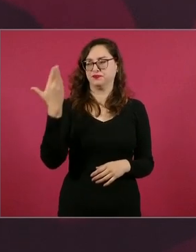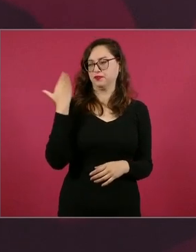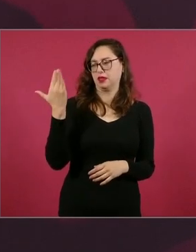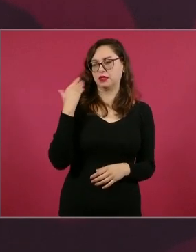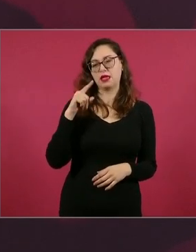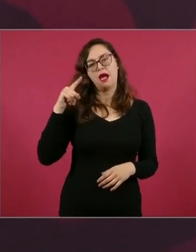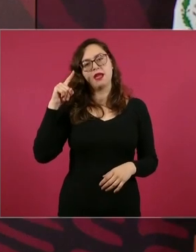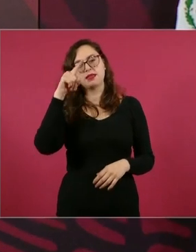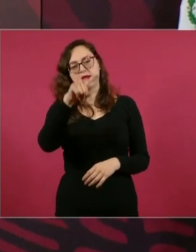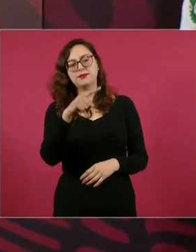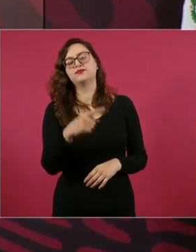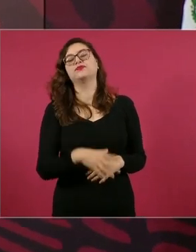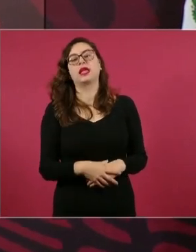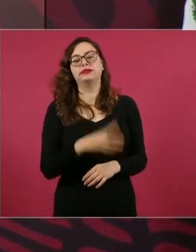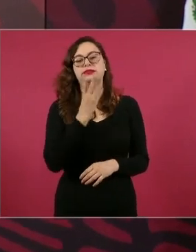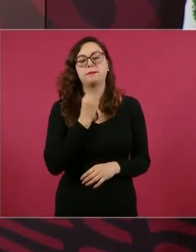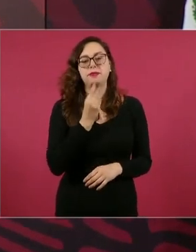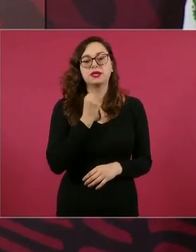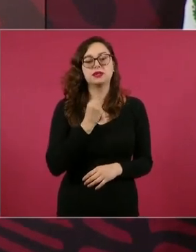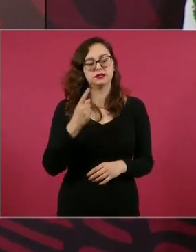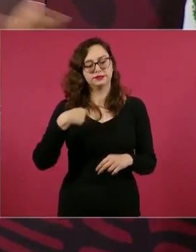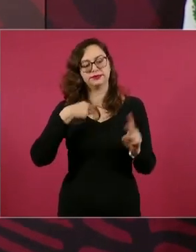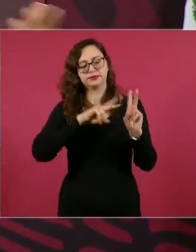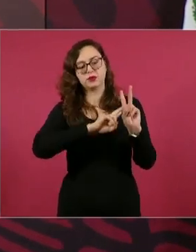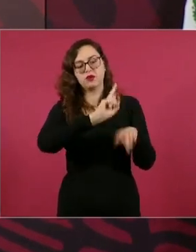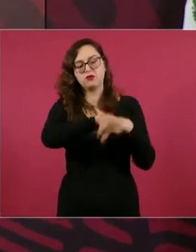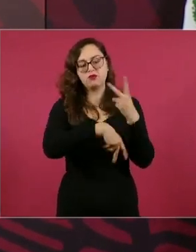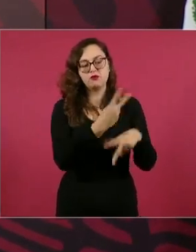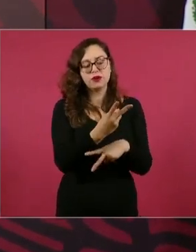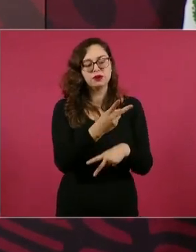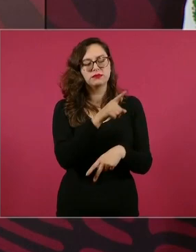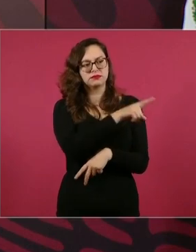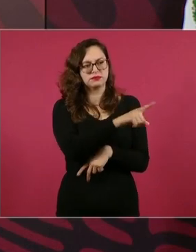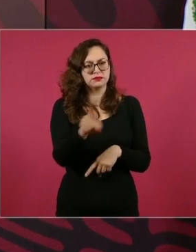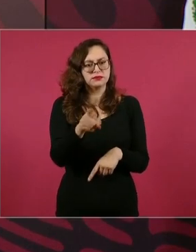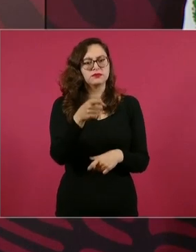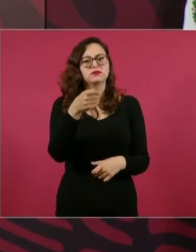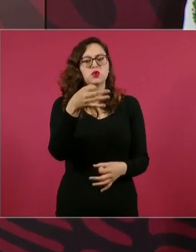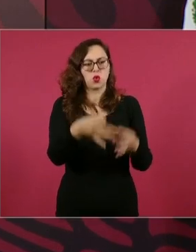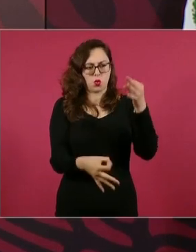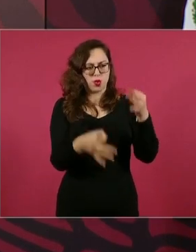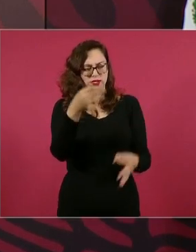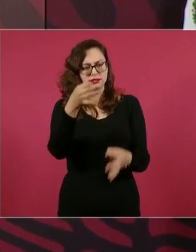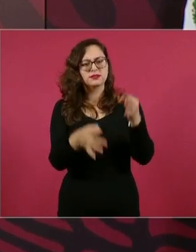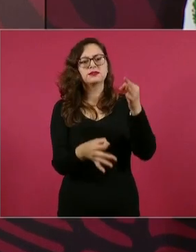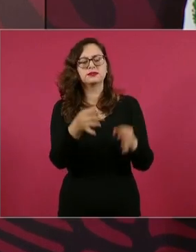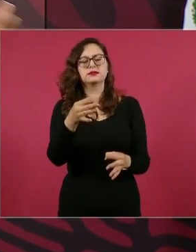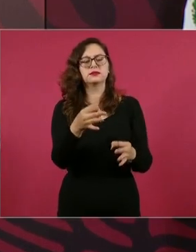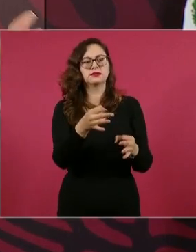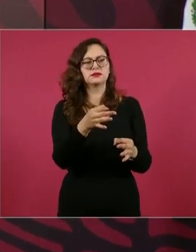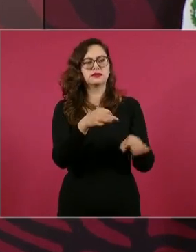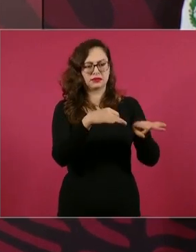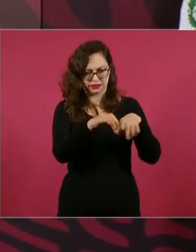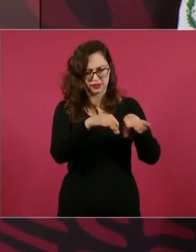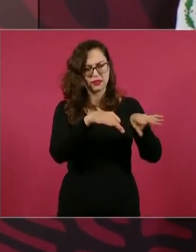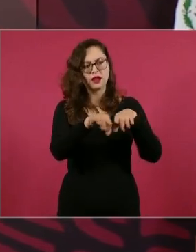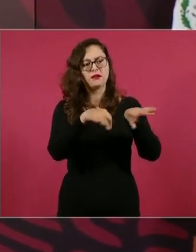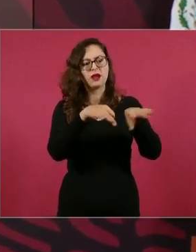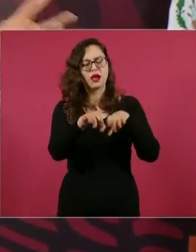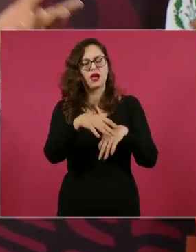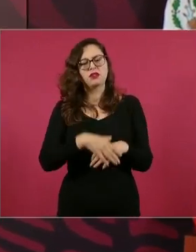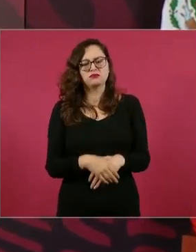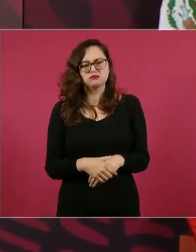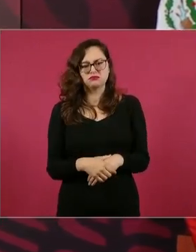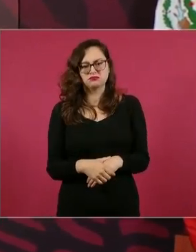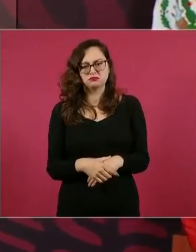base y este y me tocó hablar con ellos ustedes qué les preocupa